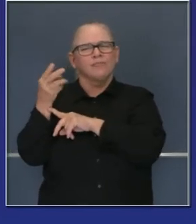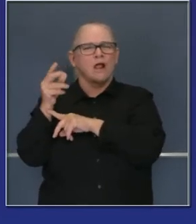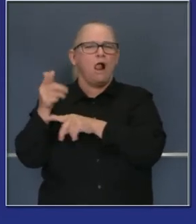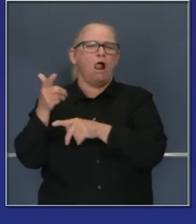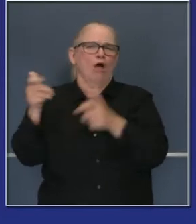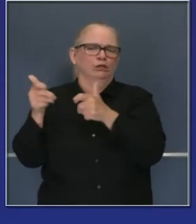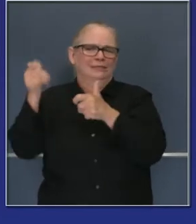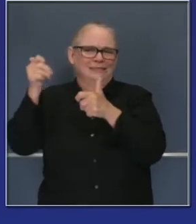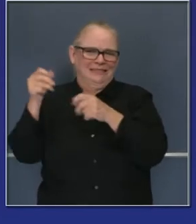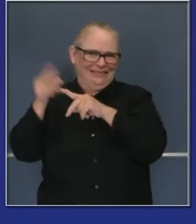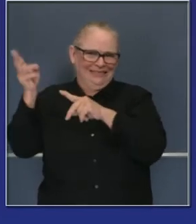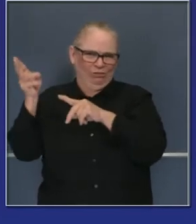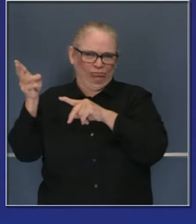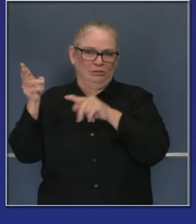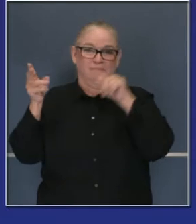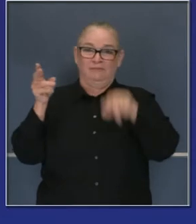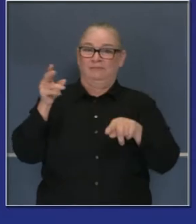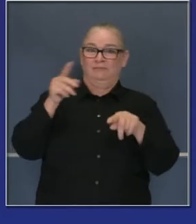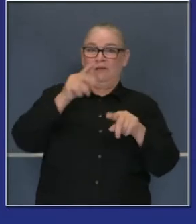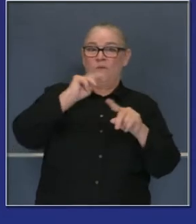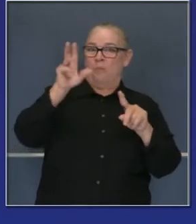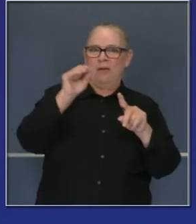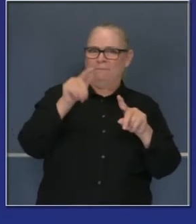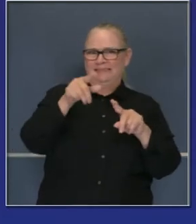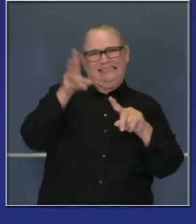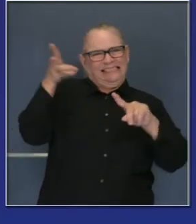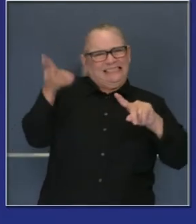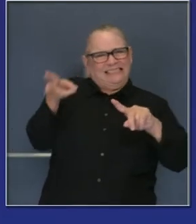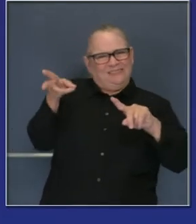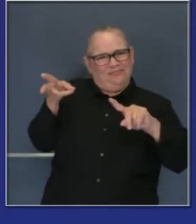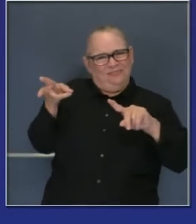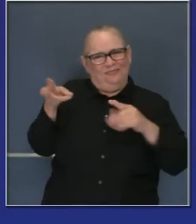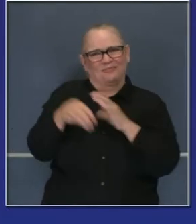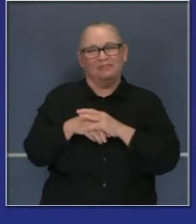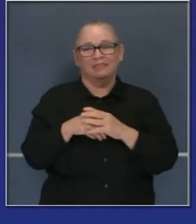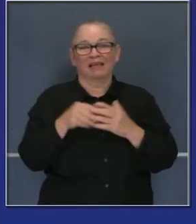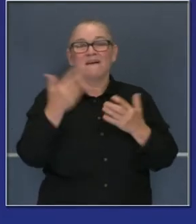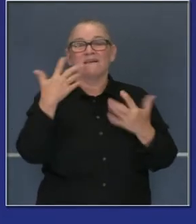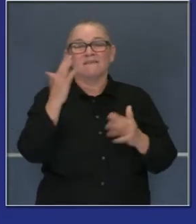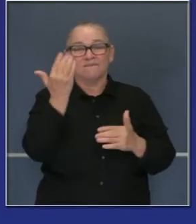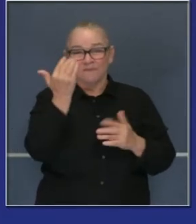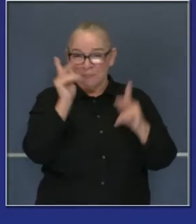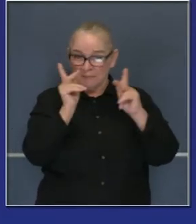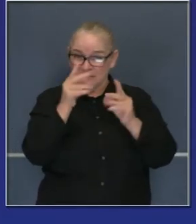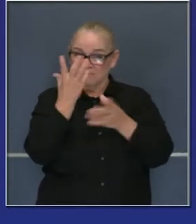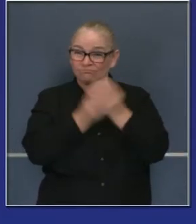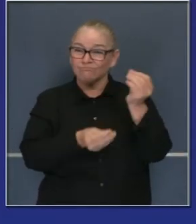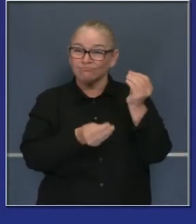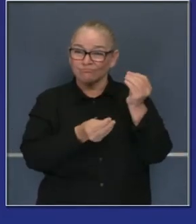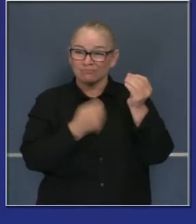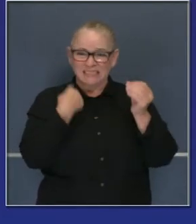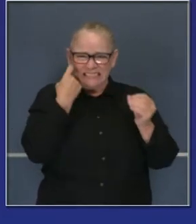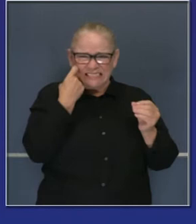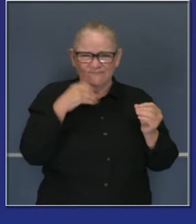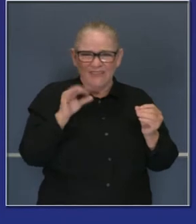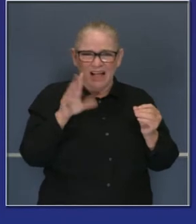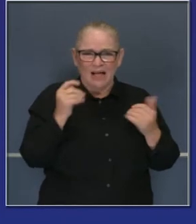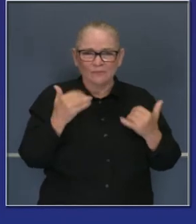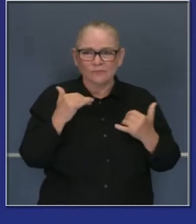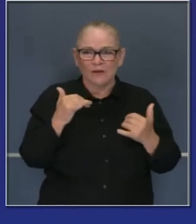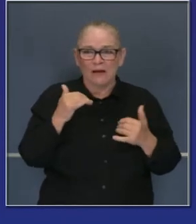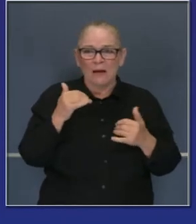norte no es complex en el condado plumas e islas en ahí han se han perdido varias vidas creo que son 15